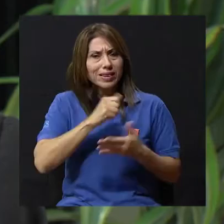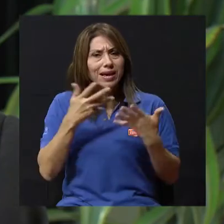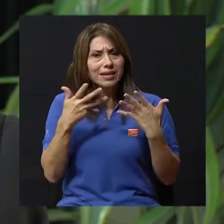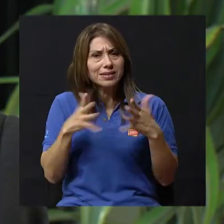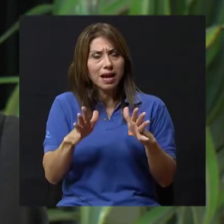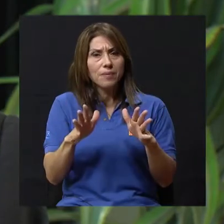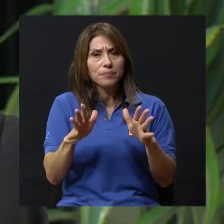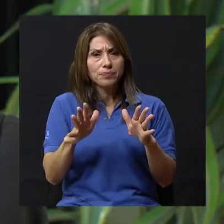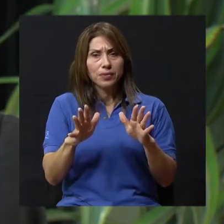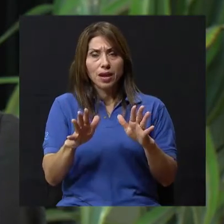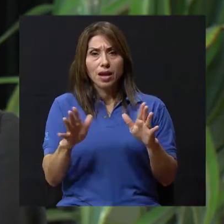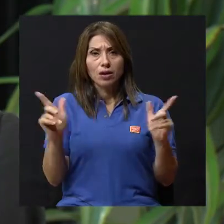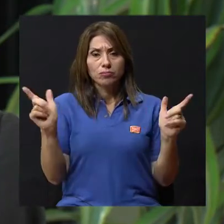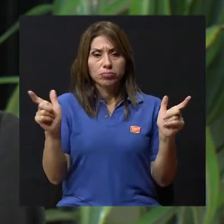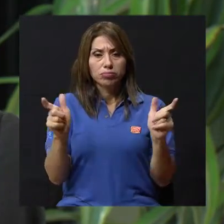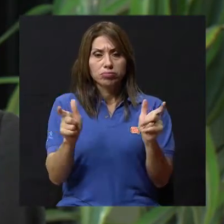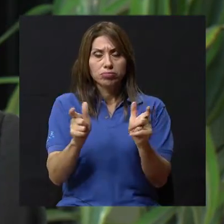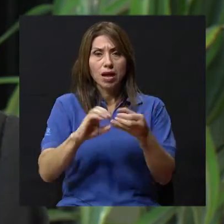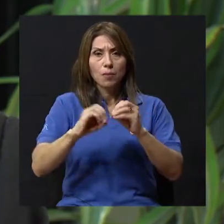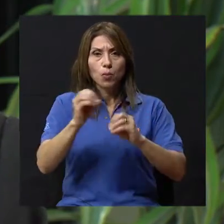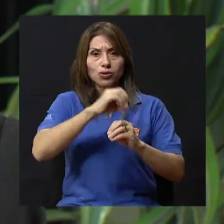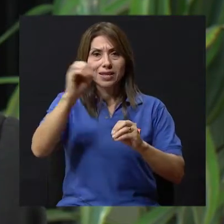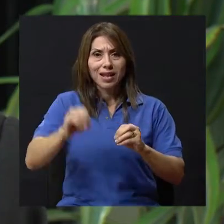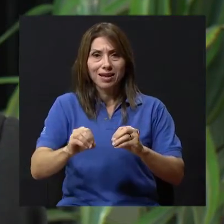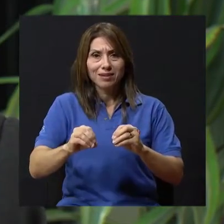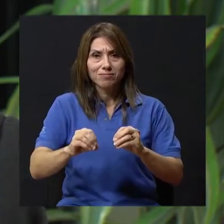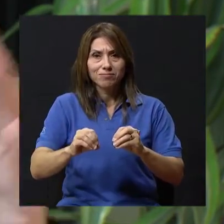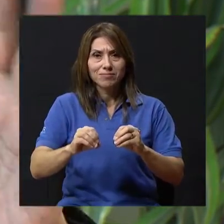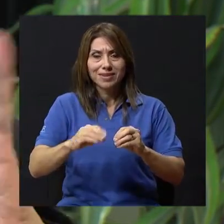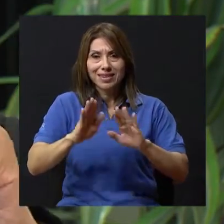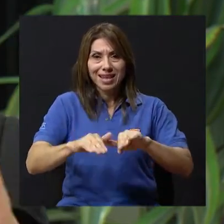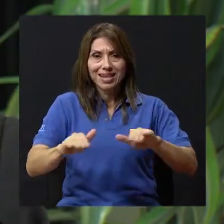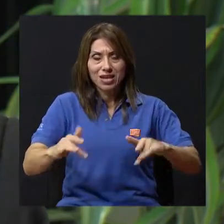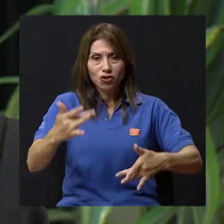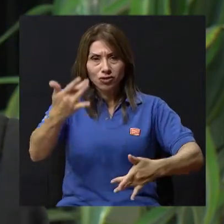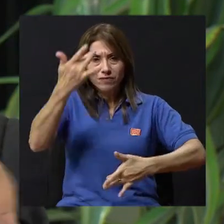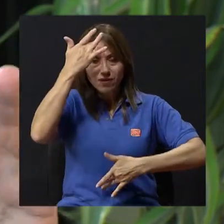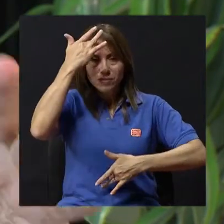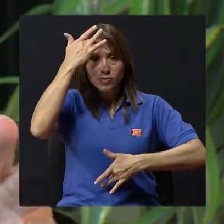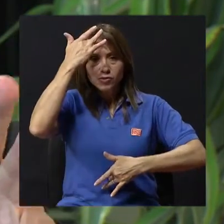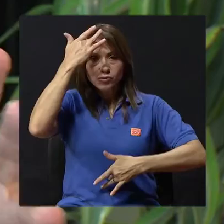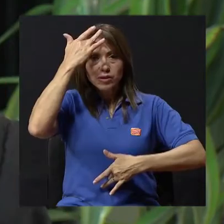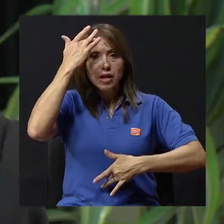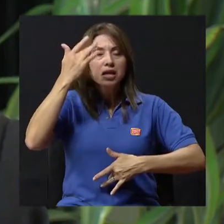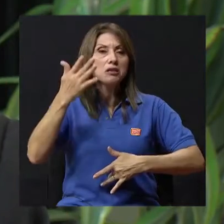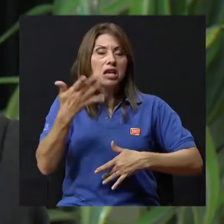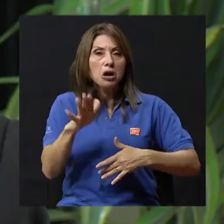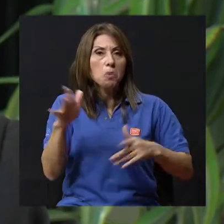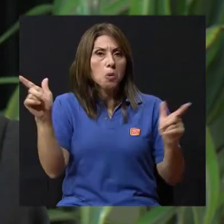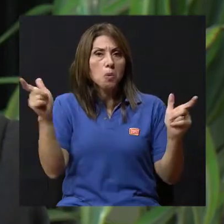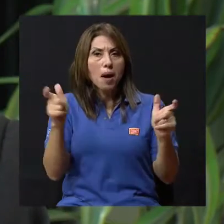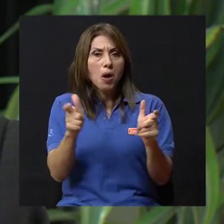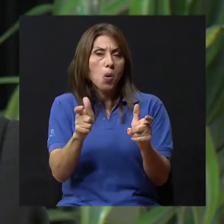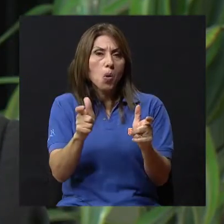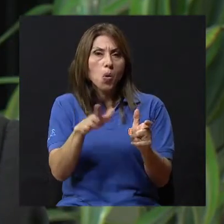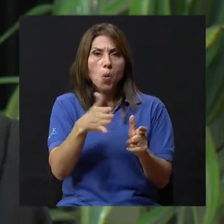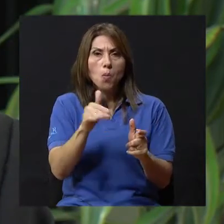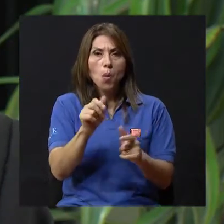significativa en el grupo de niños que conviven con fumadores. Bajó como a un 22%,